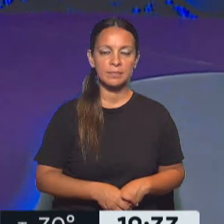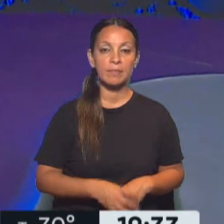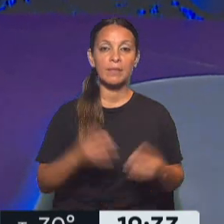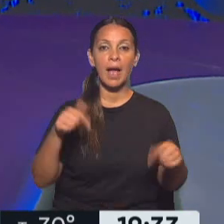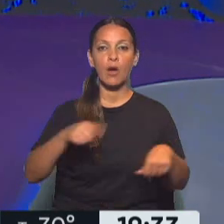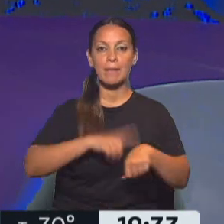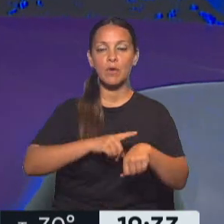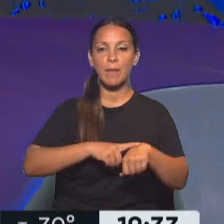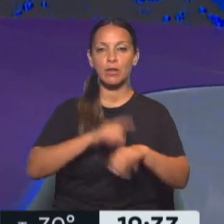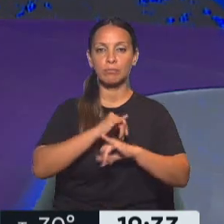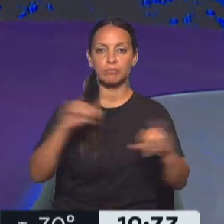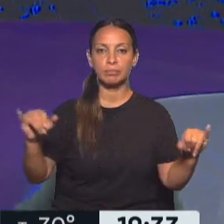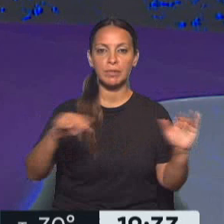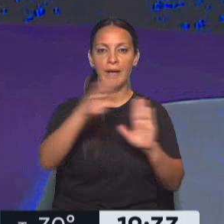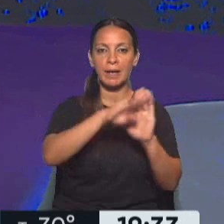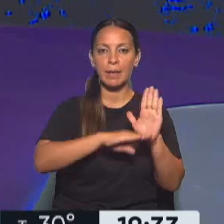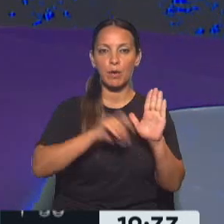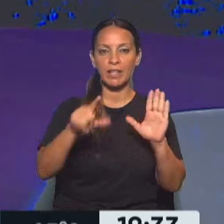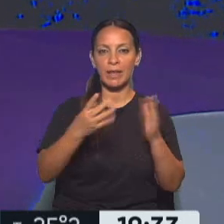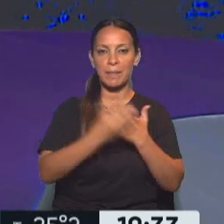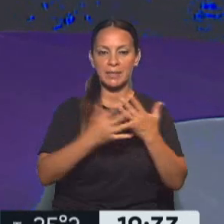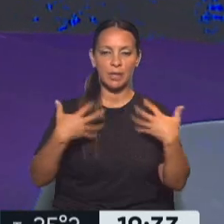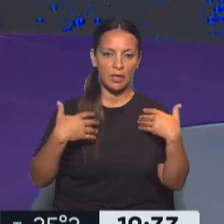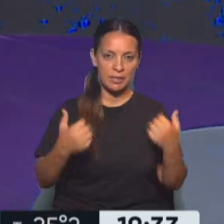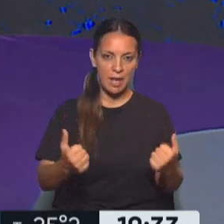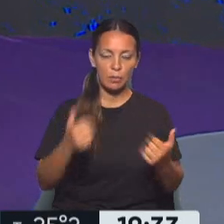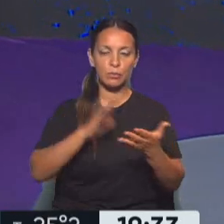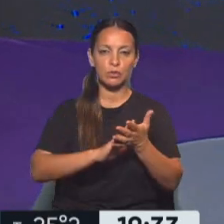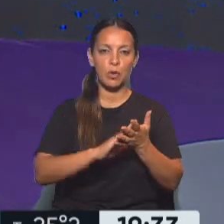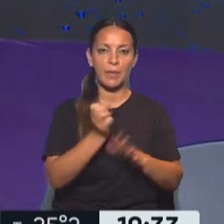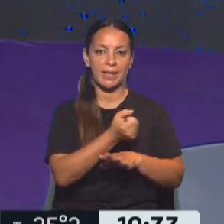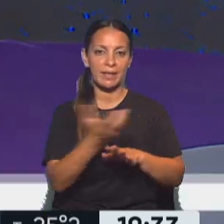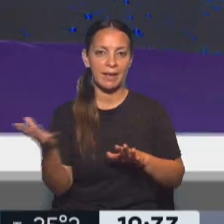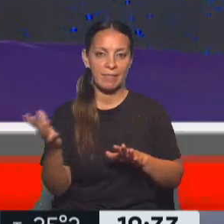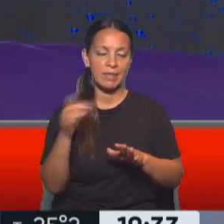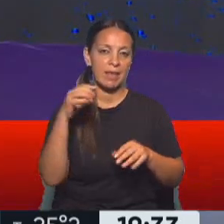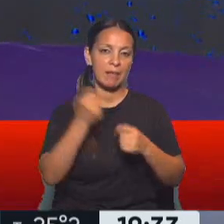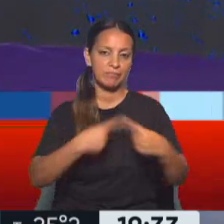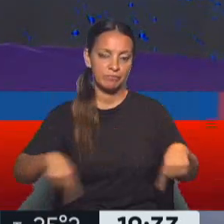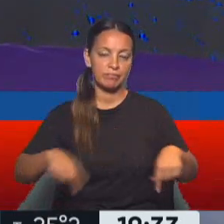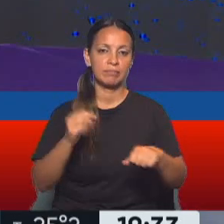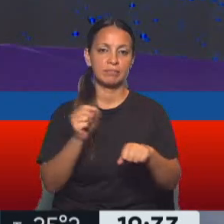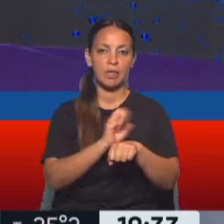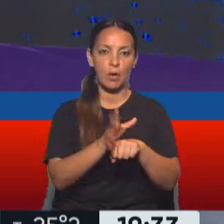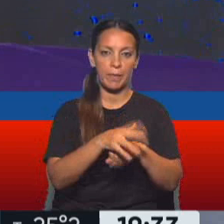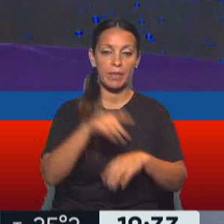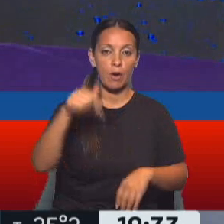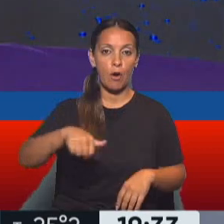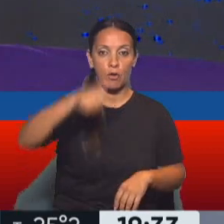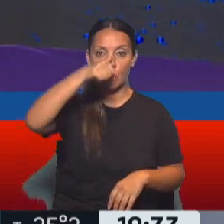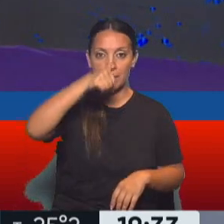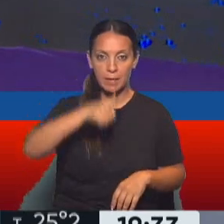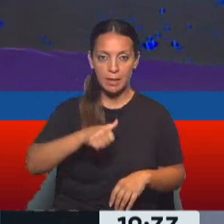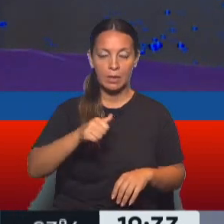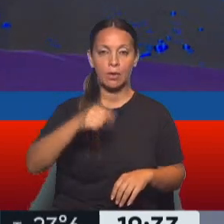momento de compartir el reporte que da el Ministerio de Salud respecto a las cifras de la pandemia del COVID-19. Y en el día de hoy, domingo,